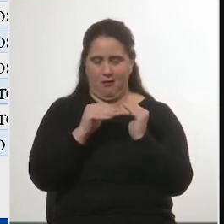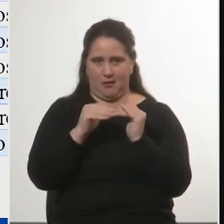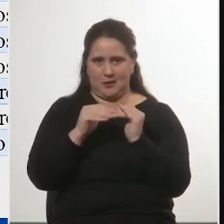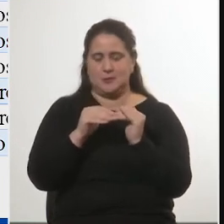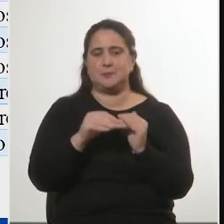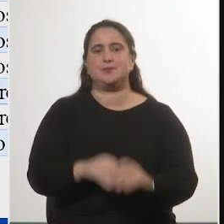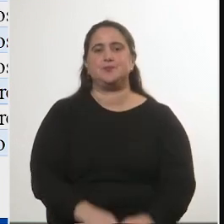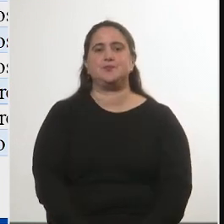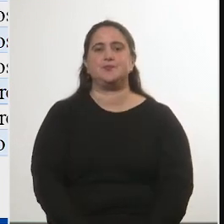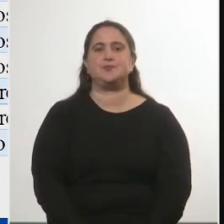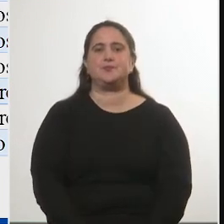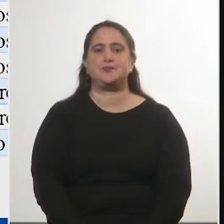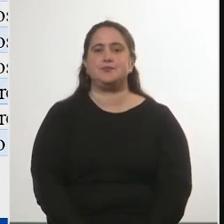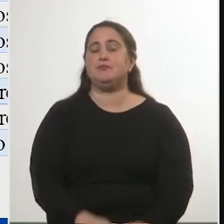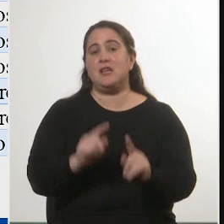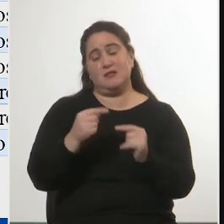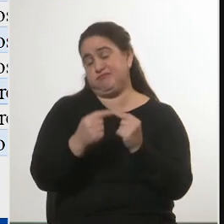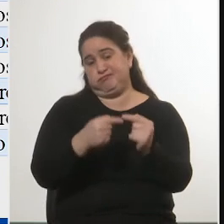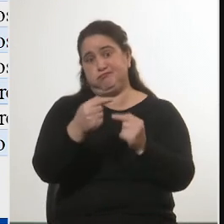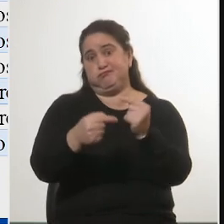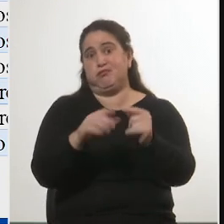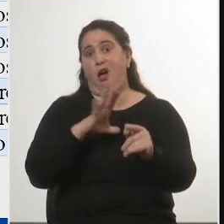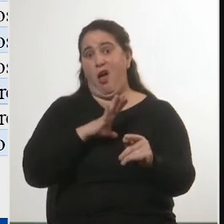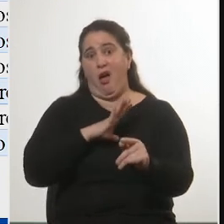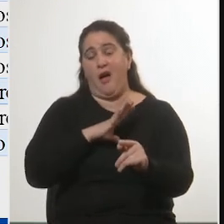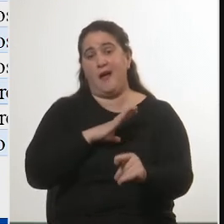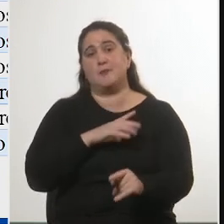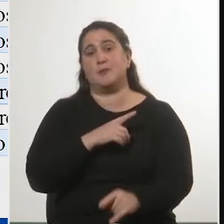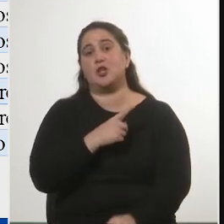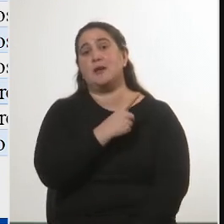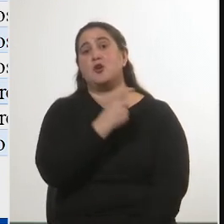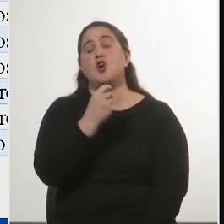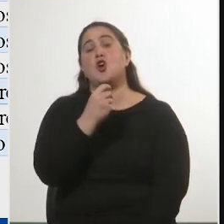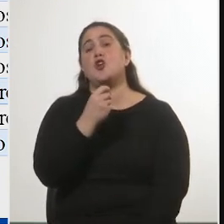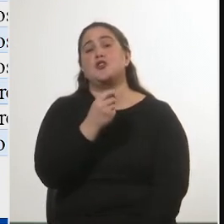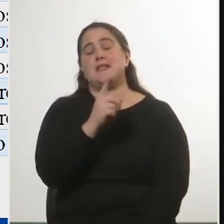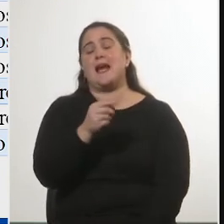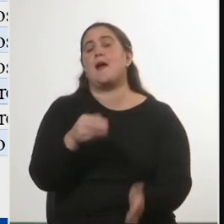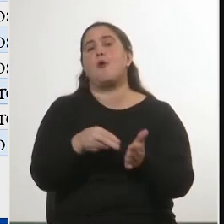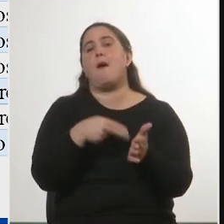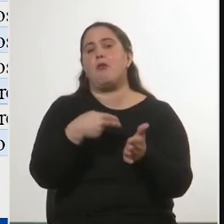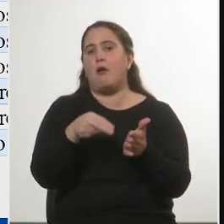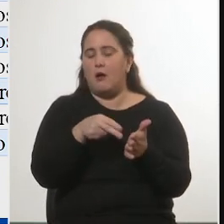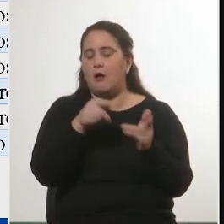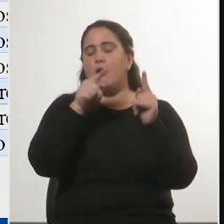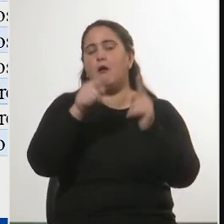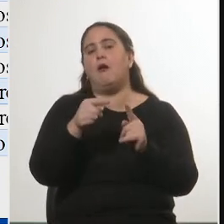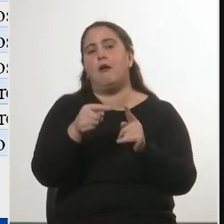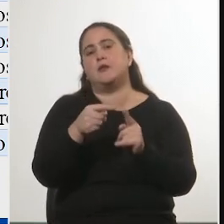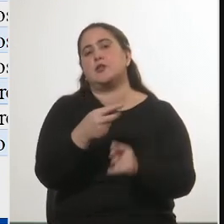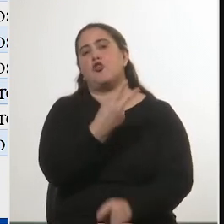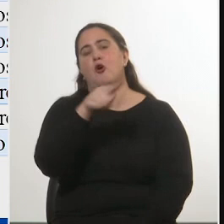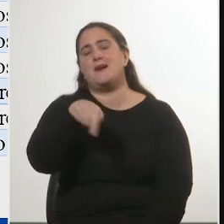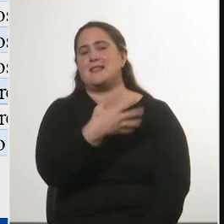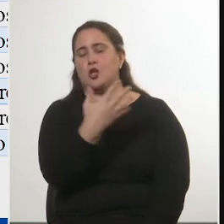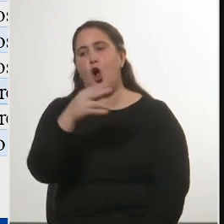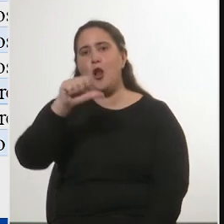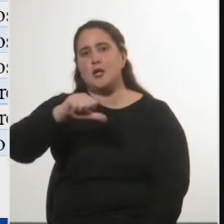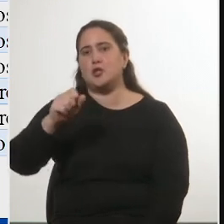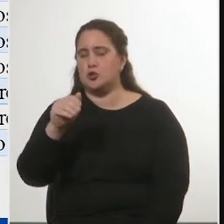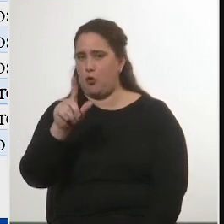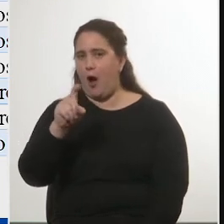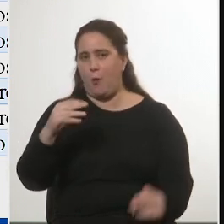OCE en el día de hoy. Y así puedo seguir, 100 gramos de margarina, 2,5 litros, una hamburguesa